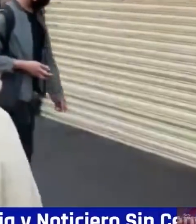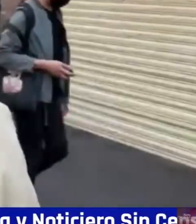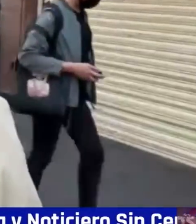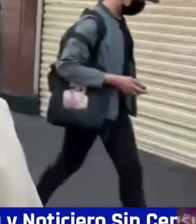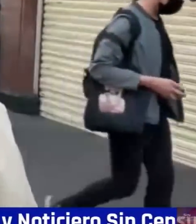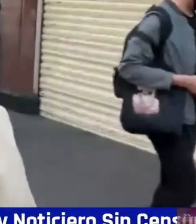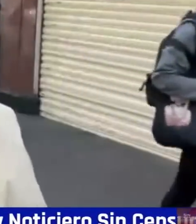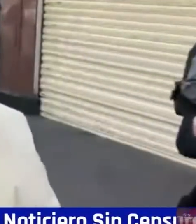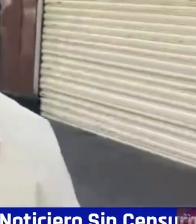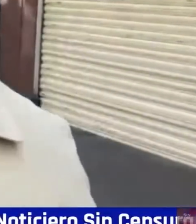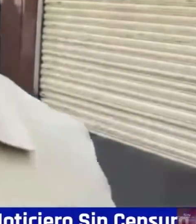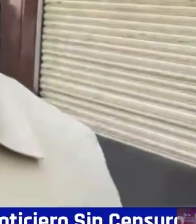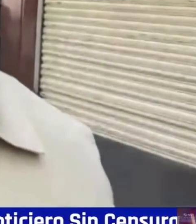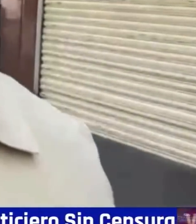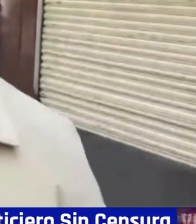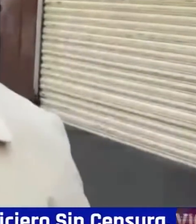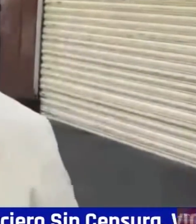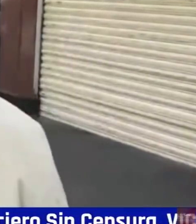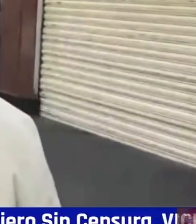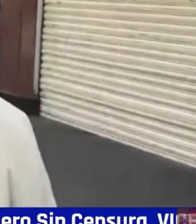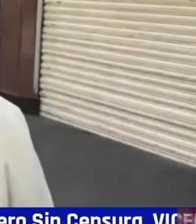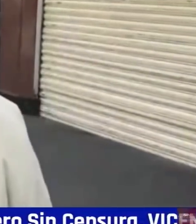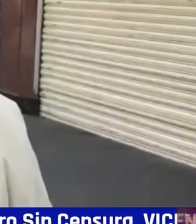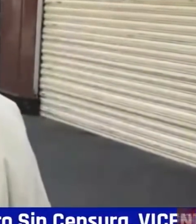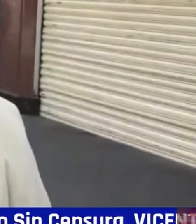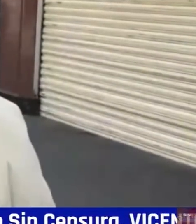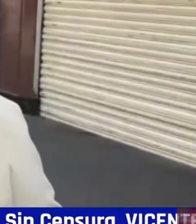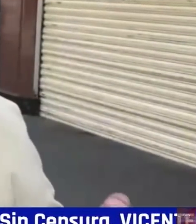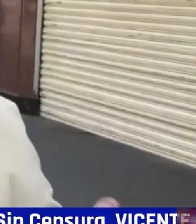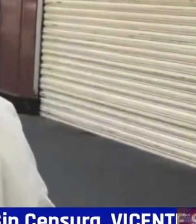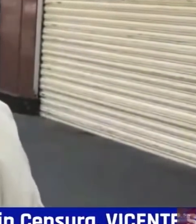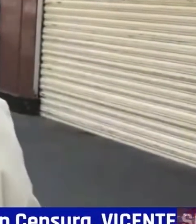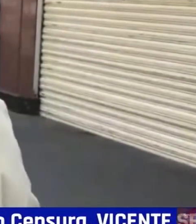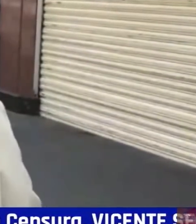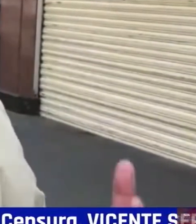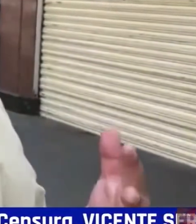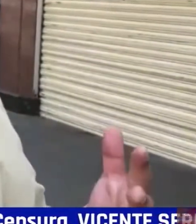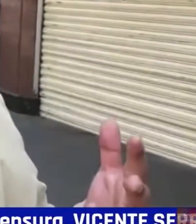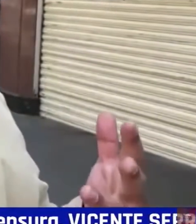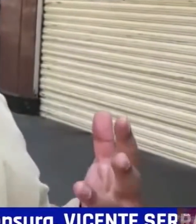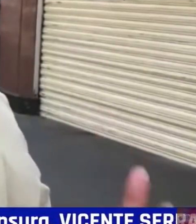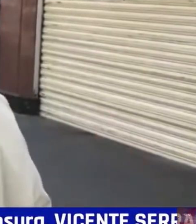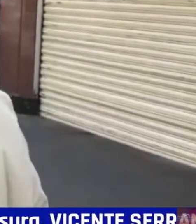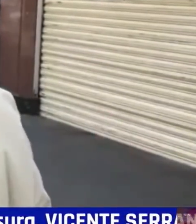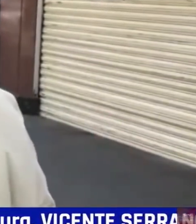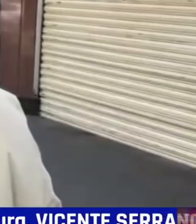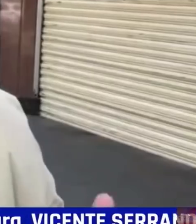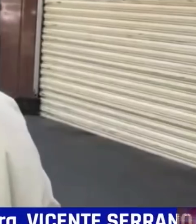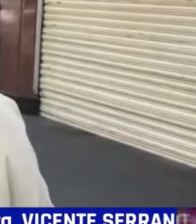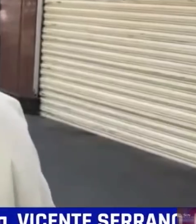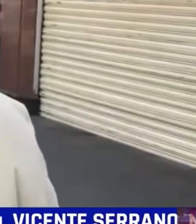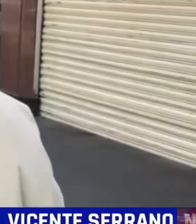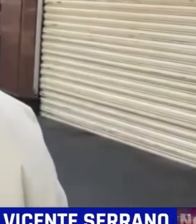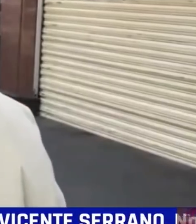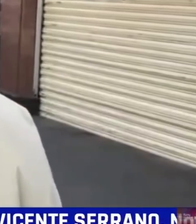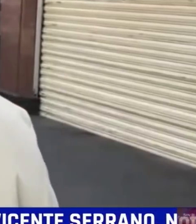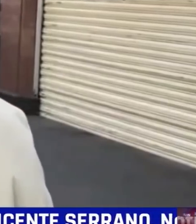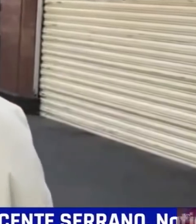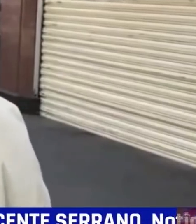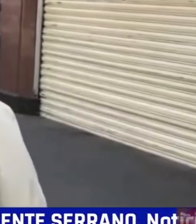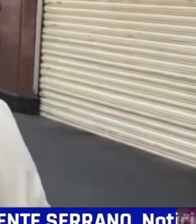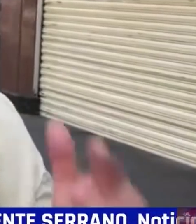de Frena. Esto sí que ha de arder en la soberbia política de todos